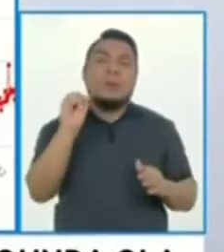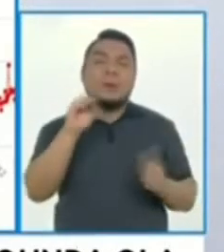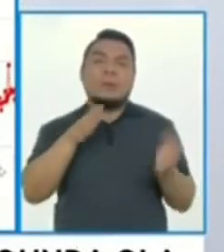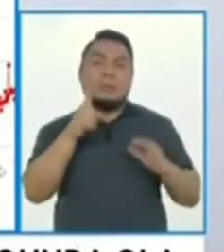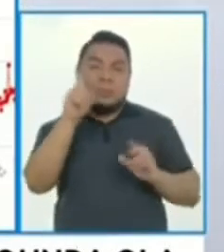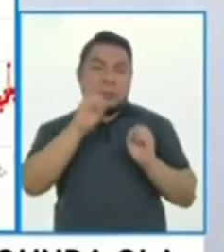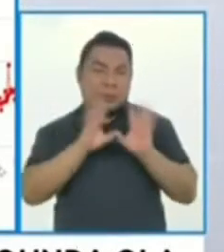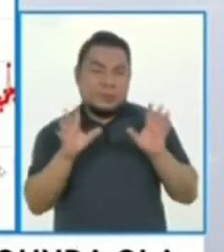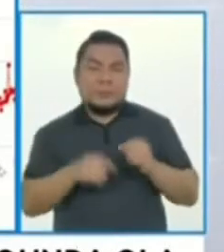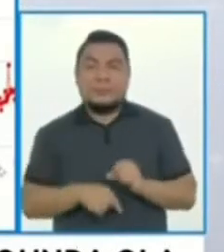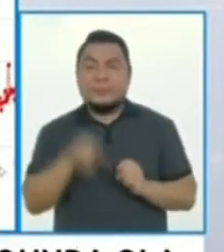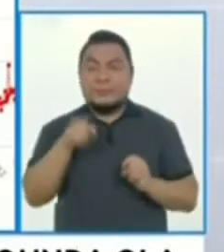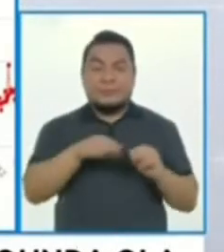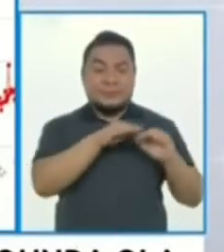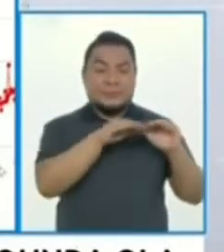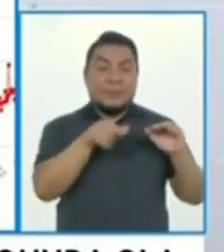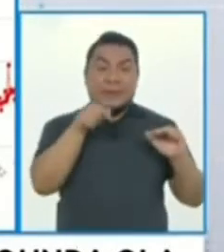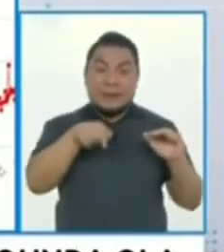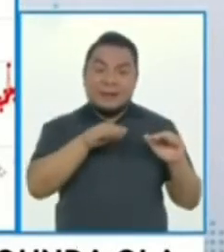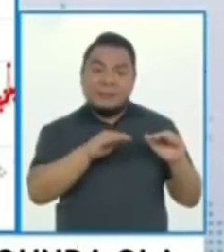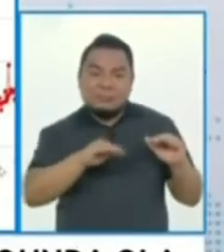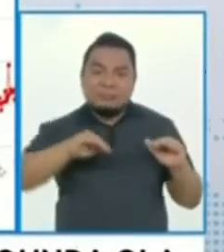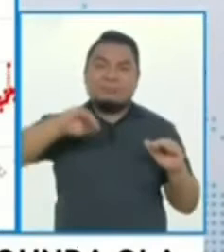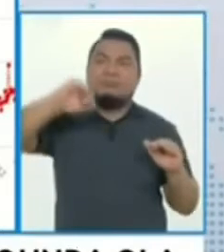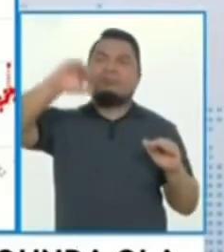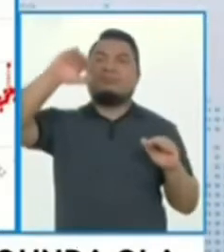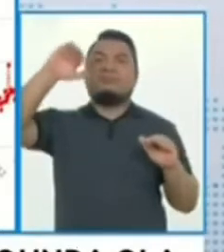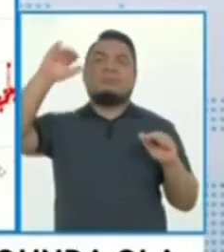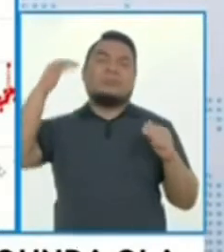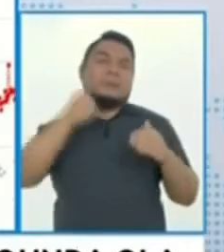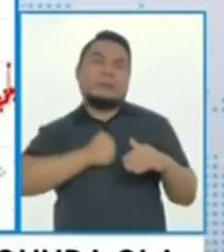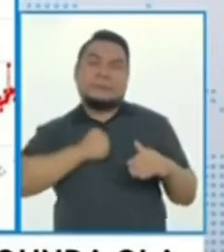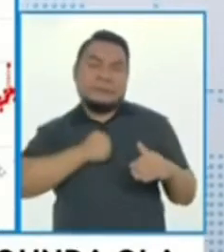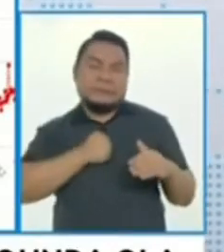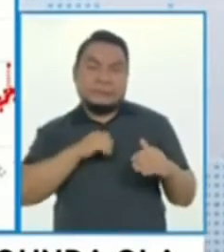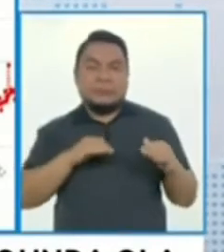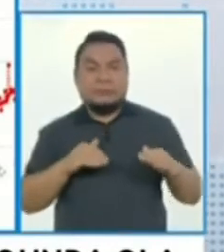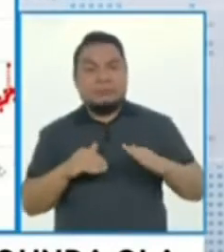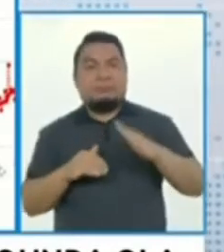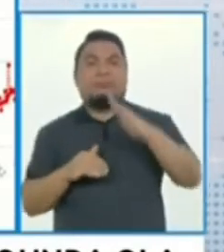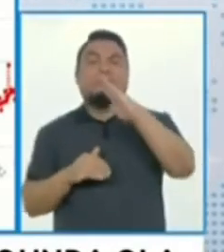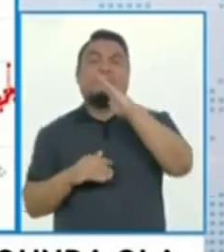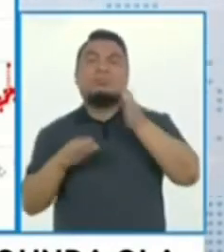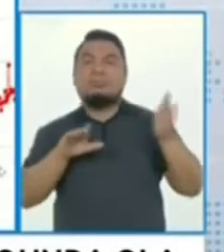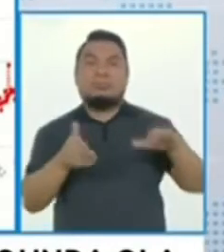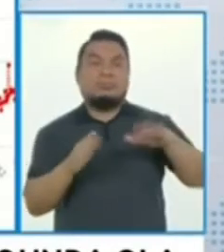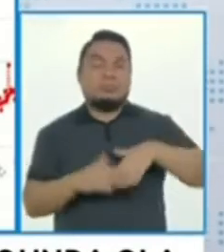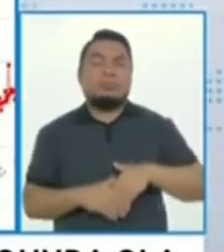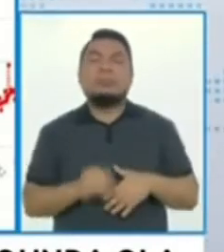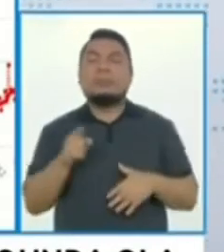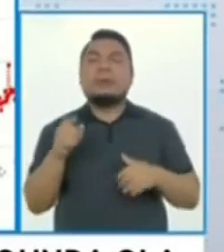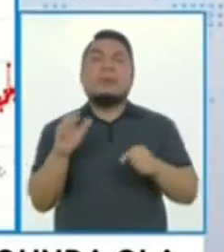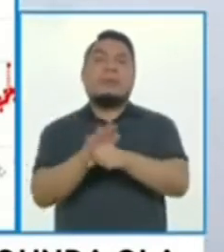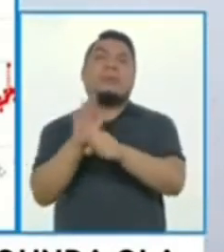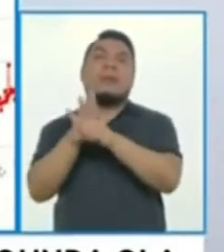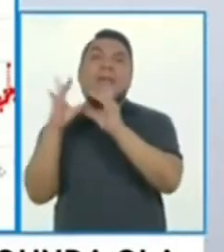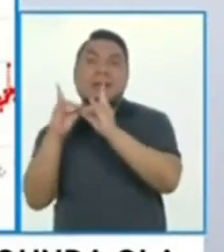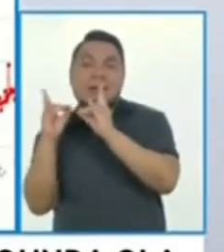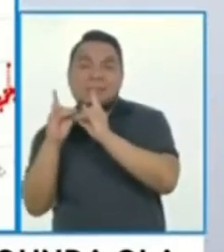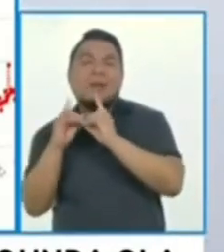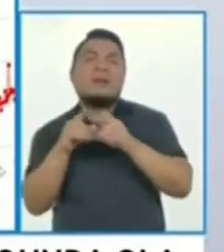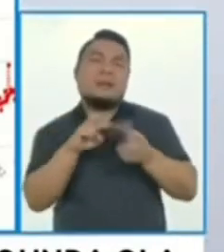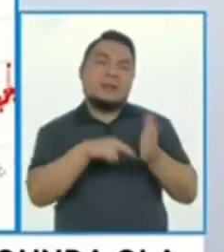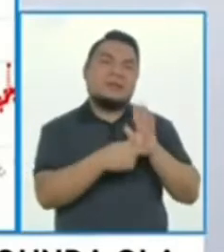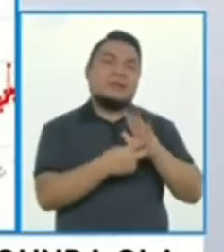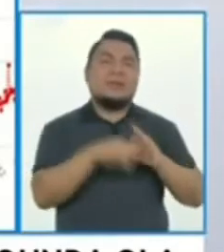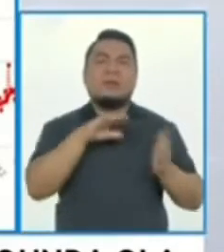por día, ¿no? Entonces, esta curva está despegando. Lamentablemente tiene una tendencia a seguir creciendo junto con la saturación de camas, como ya mencionamos hace un